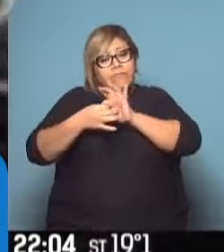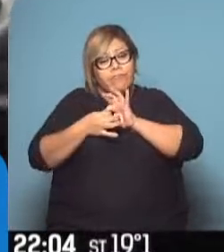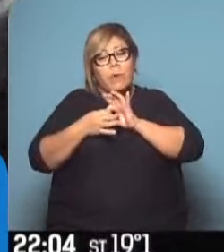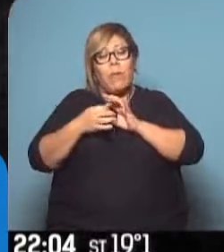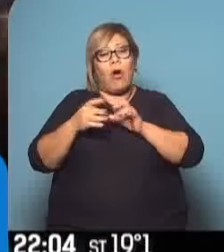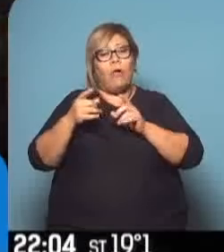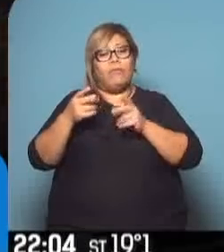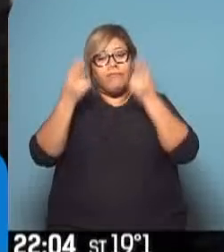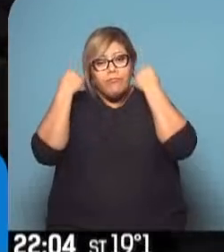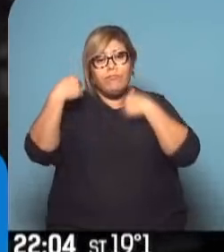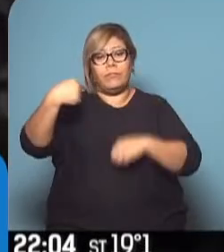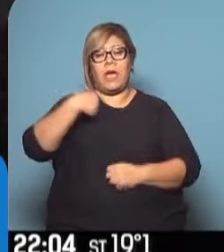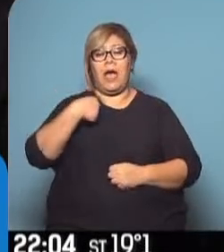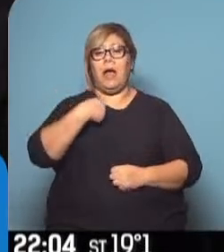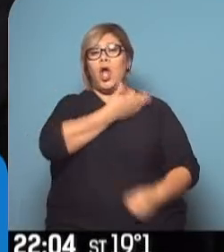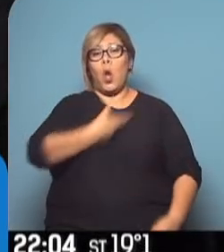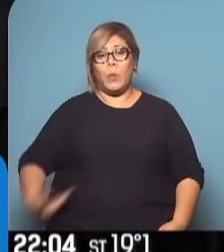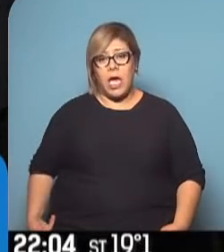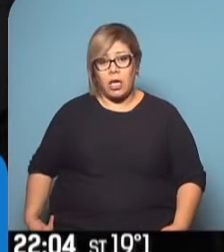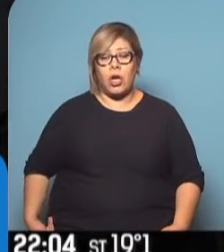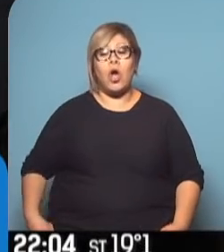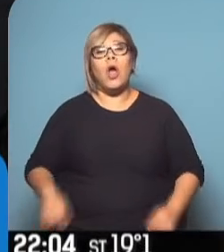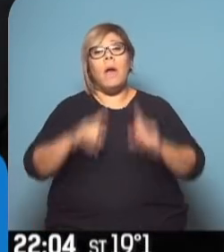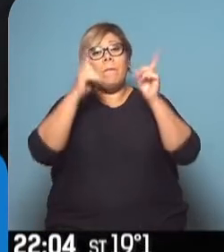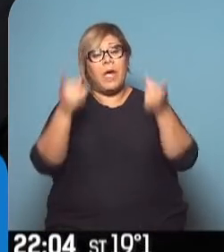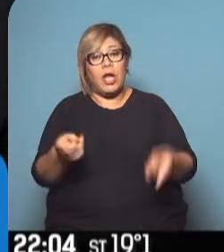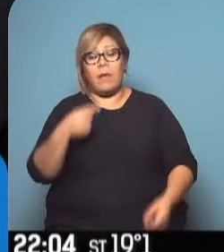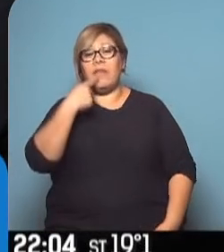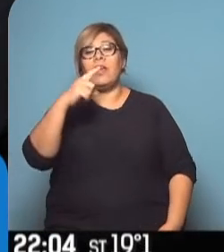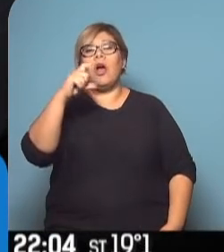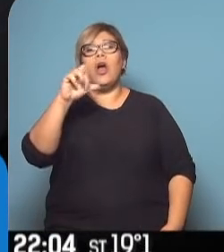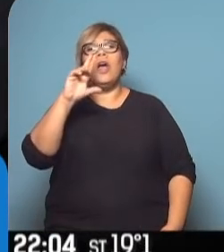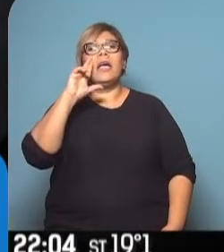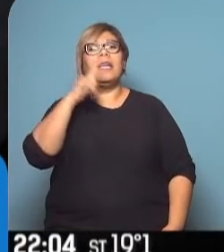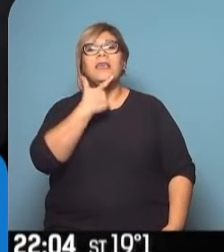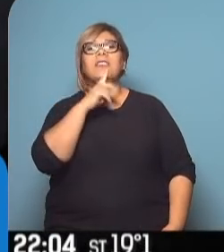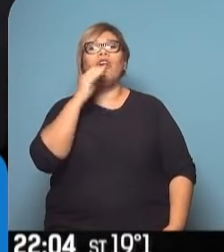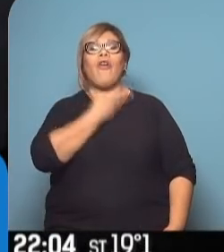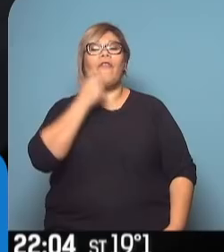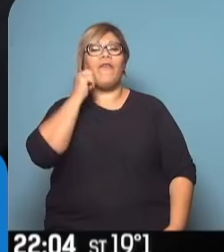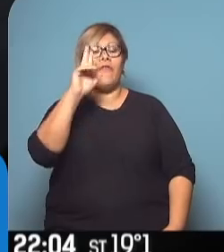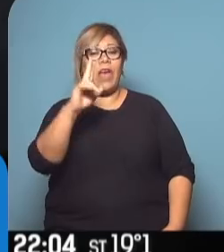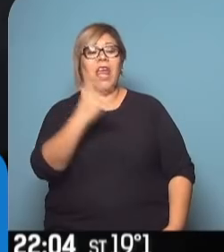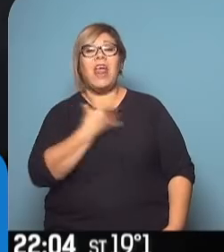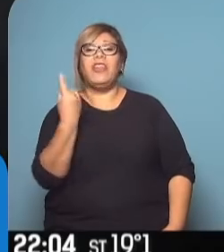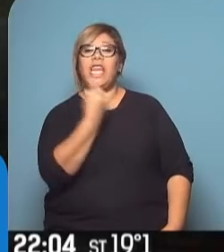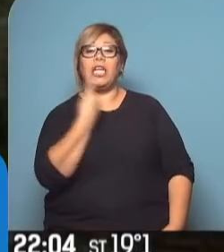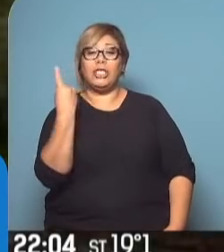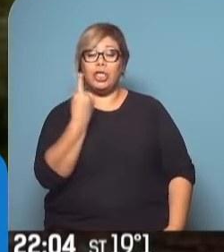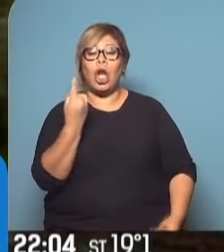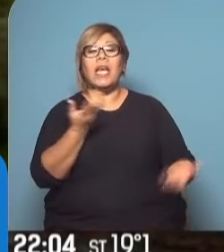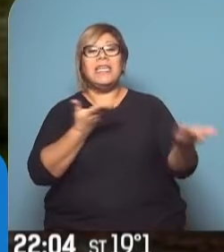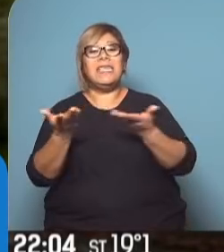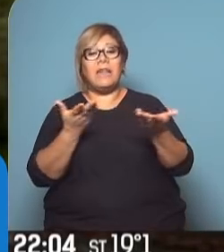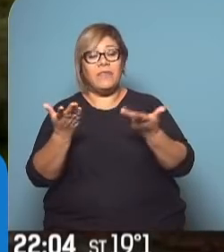de Juan Guaidó, que aparentemente incluyó también a Christopher Figuera, el director del SEBIN, el Servicio Bolivariano de